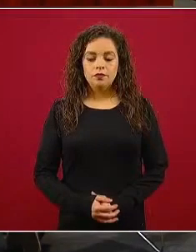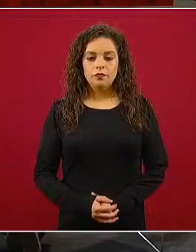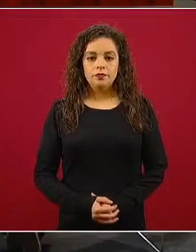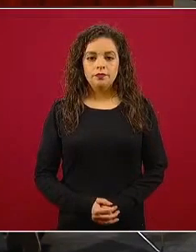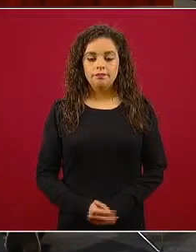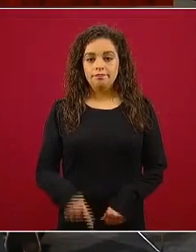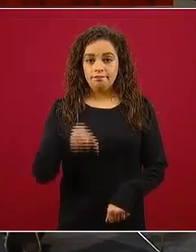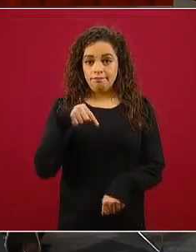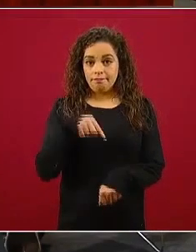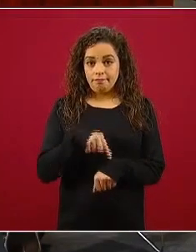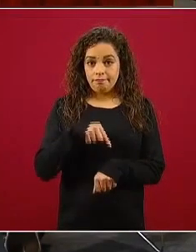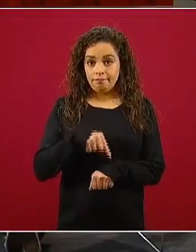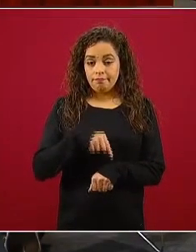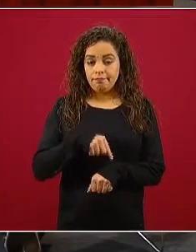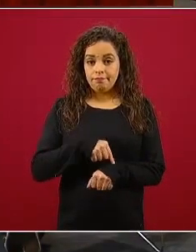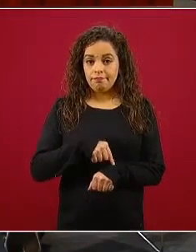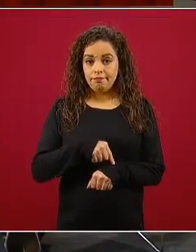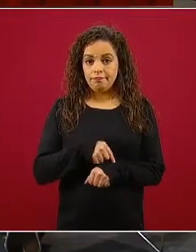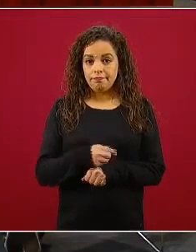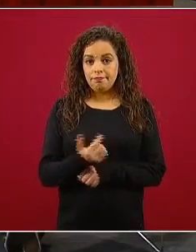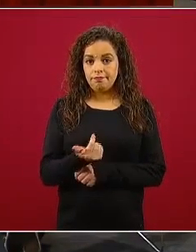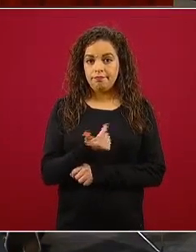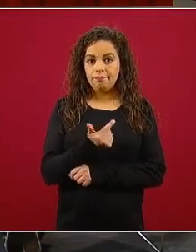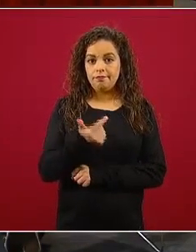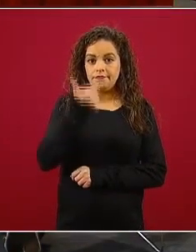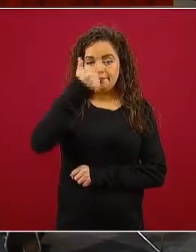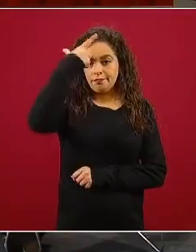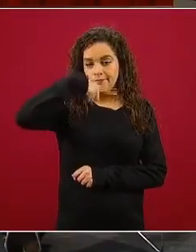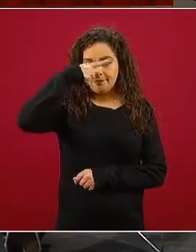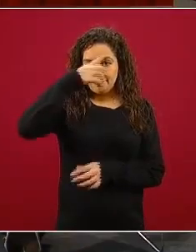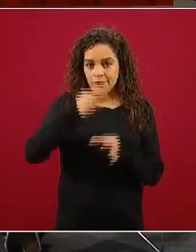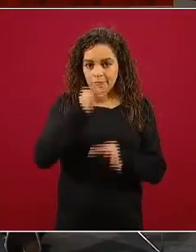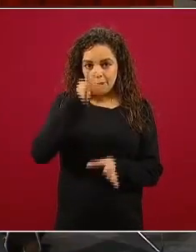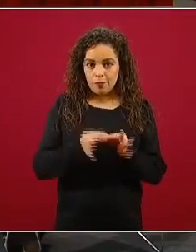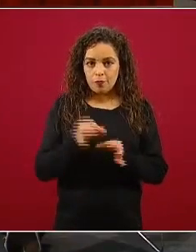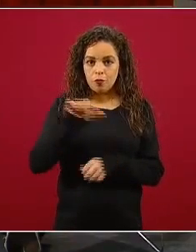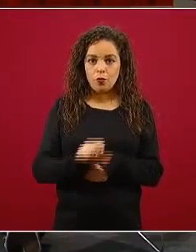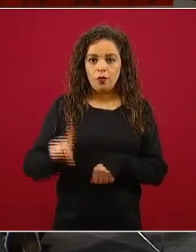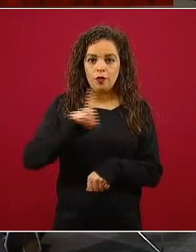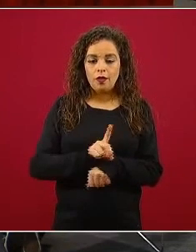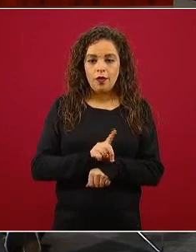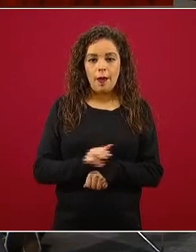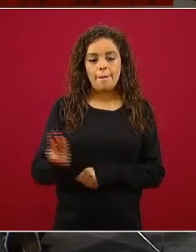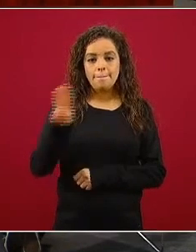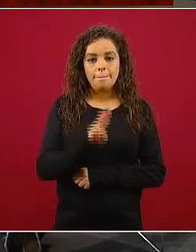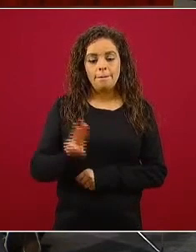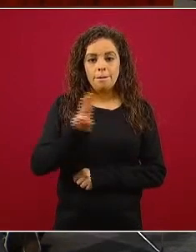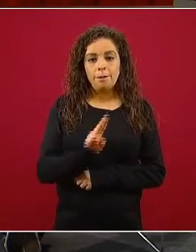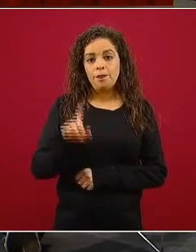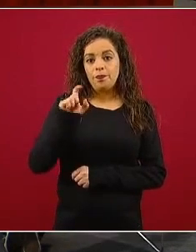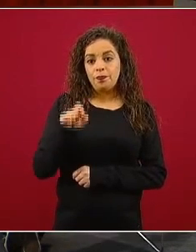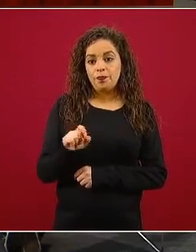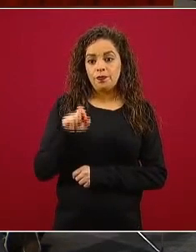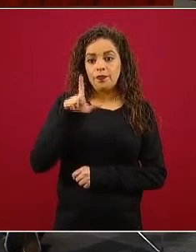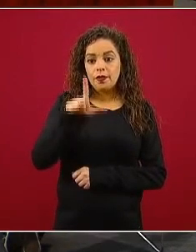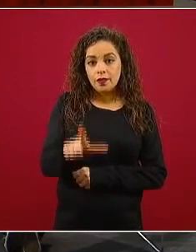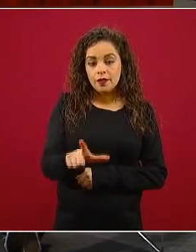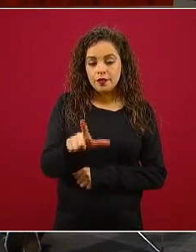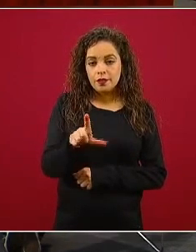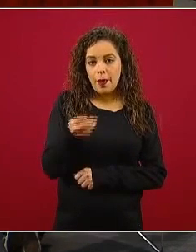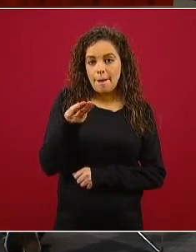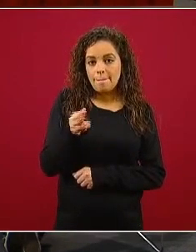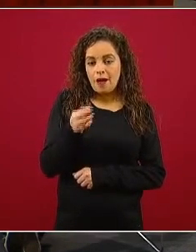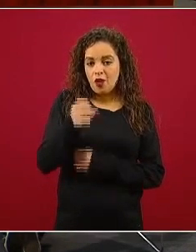Son las 19 horas en punto de este miércoles 27 de mayo